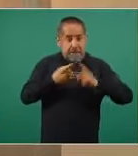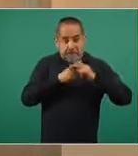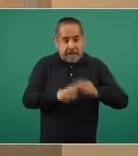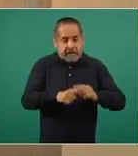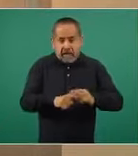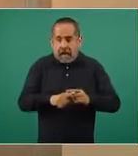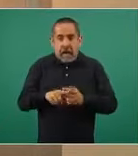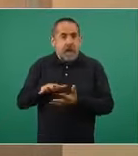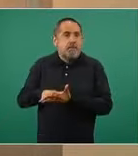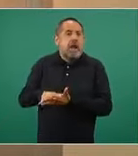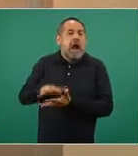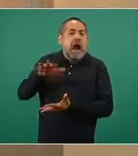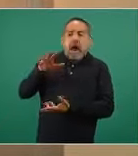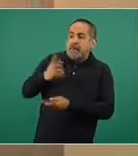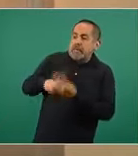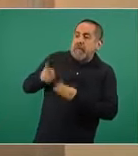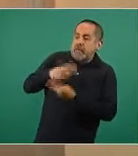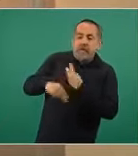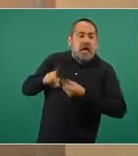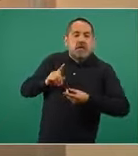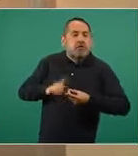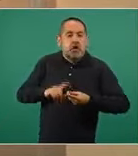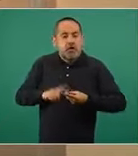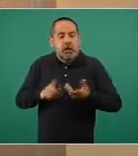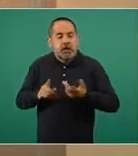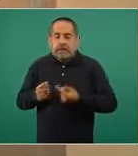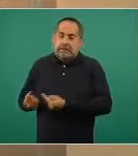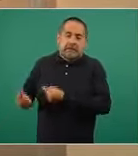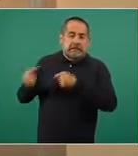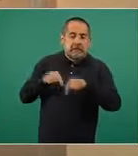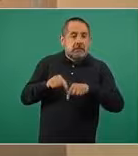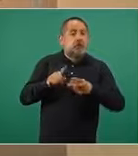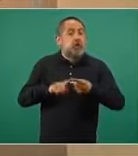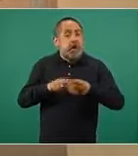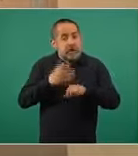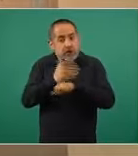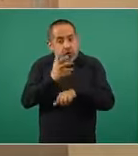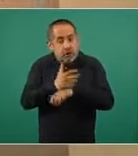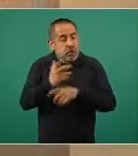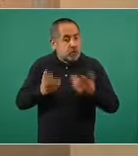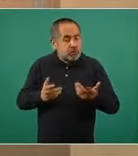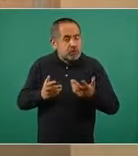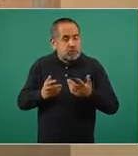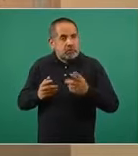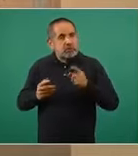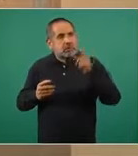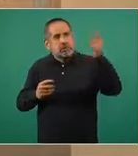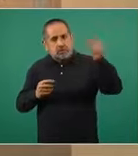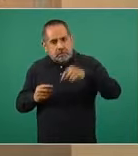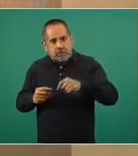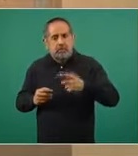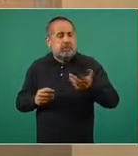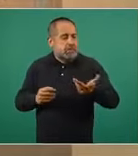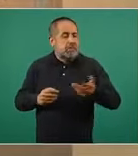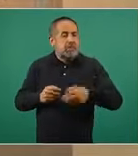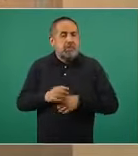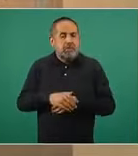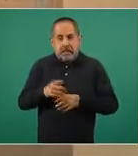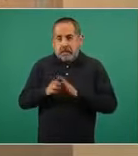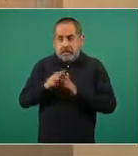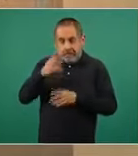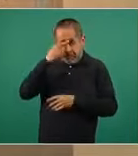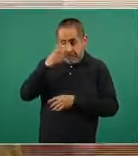teníamos mayor cantidad de población migrante que provenía de Estados Unidos. Y recordemos pues que en ese momento el sistema de vigilancia estaba